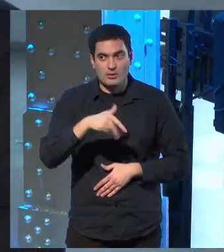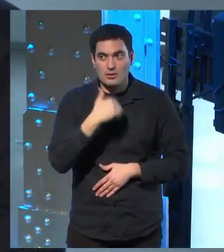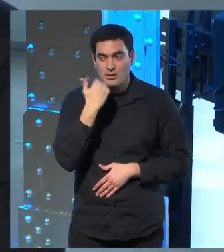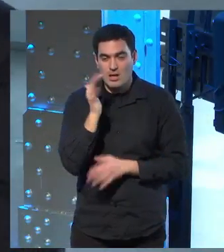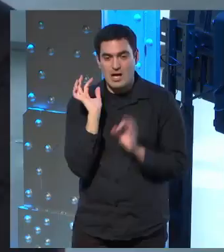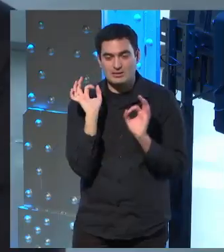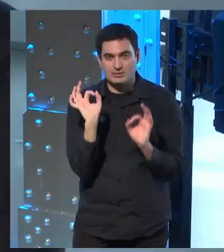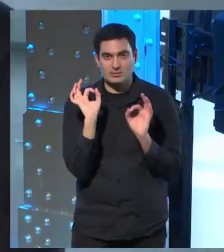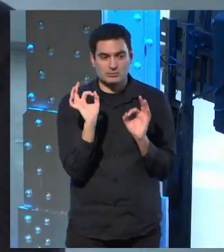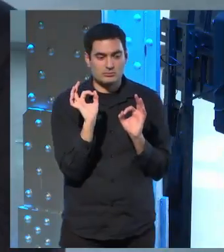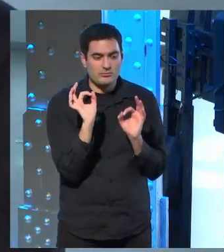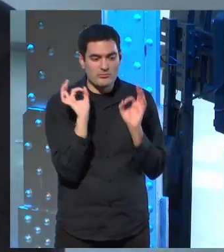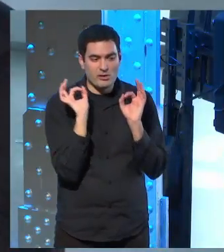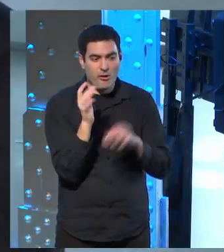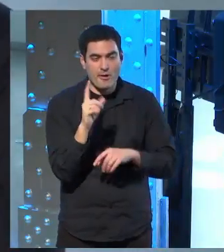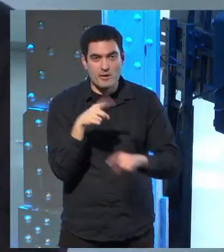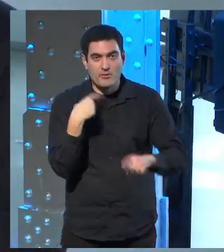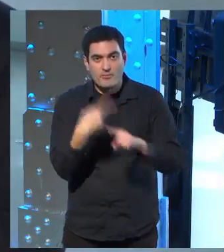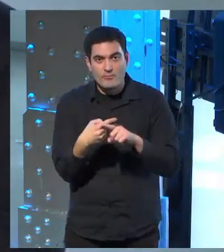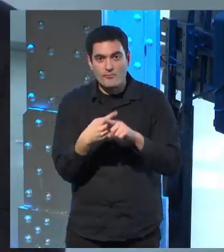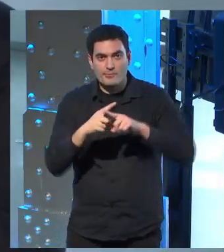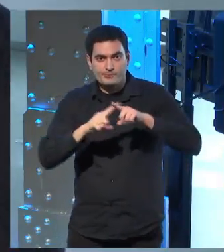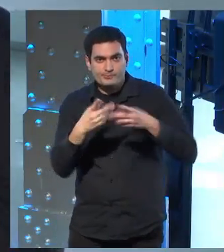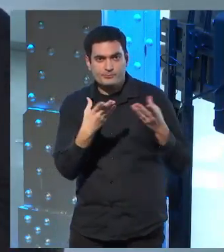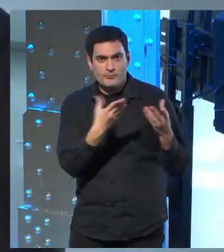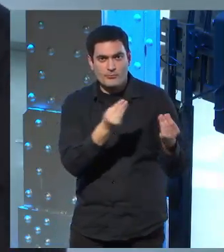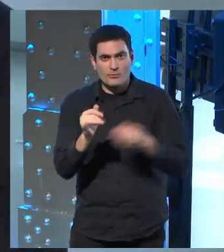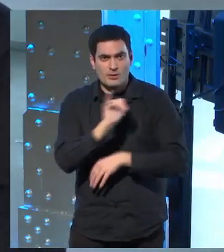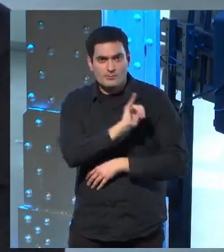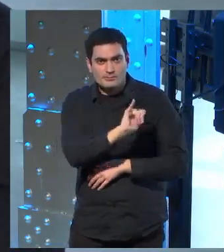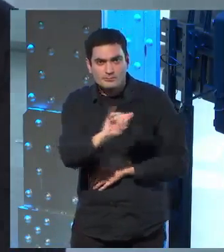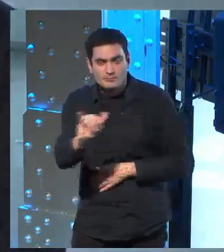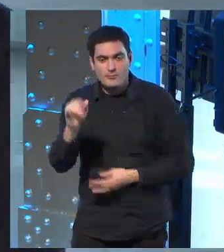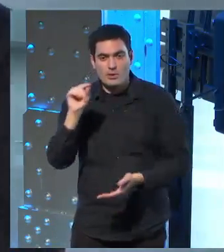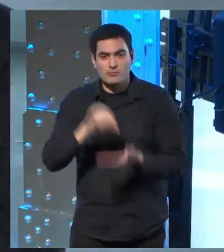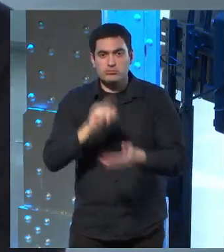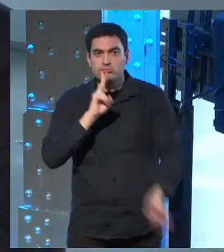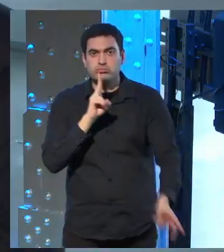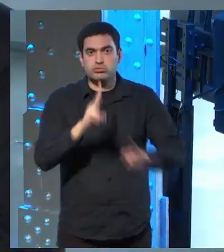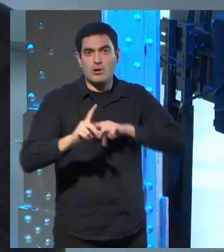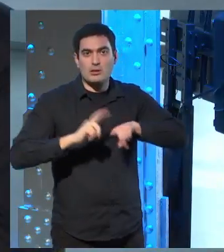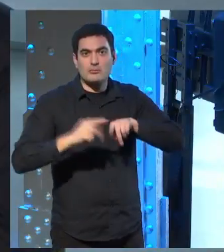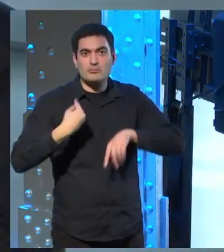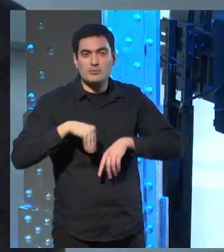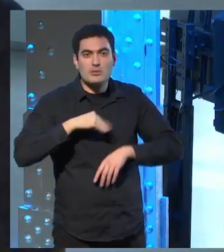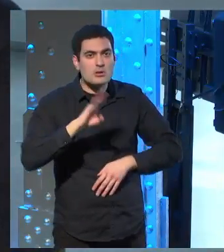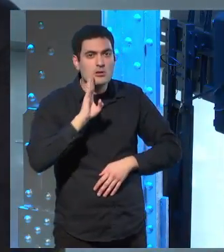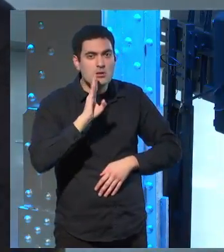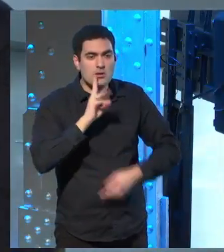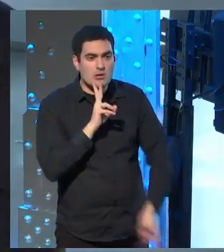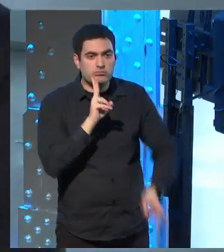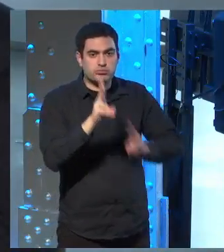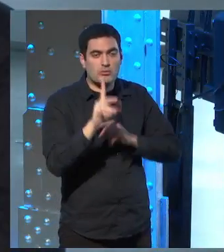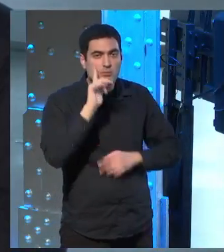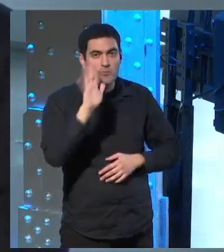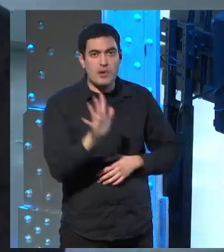esta particularmente es muy especial y además tiene muchísimo carácter. Luego la orquesta responde inmediatamente con ese mismo carácter y la verdad sí,